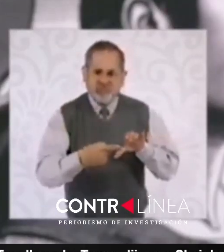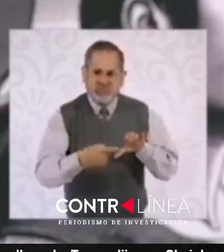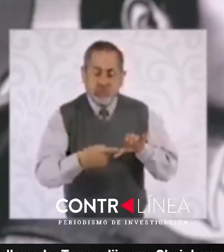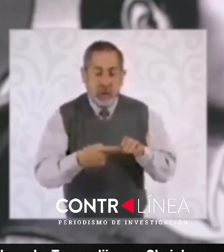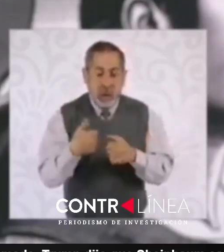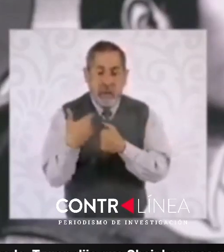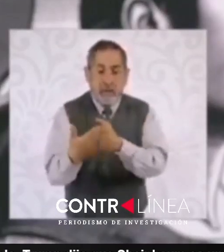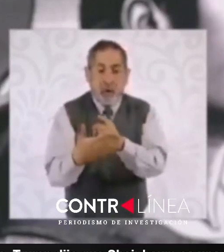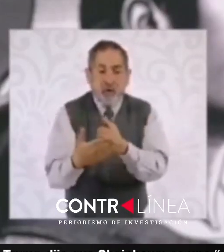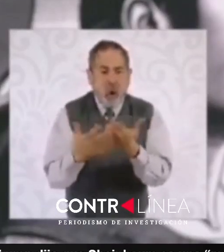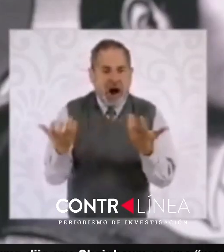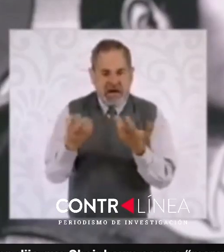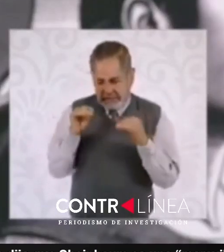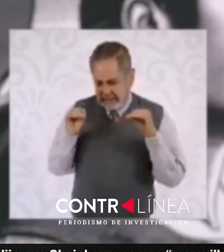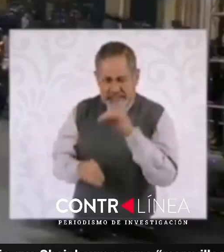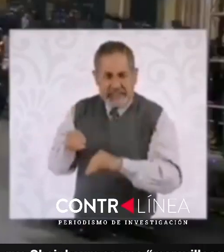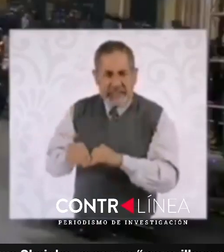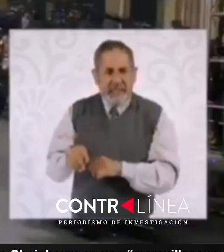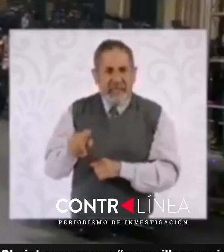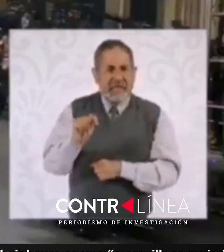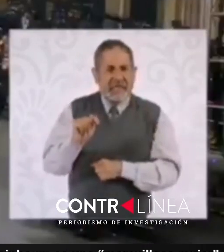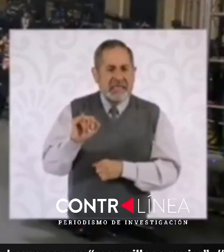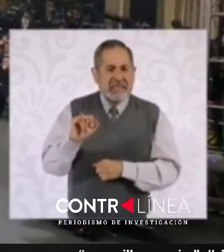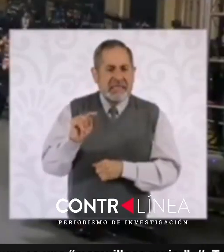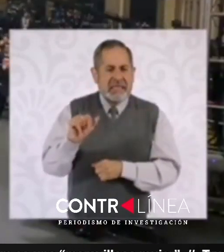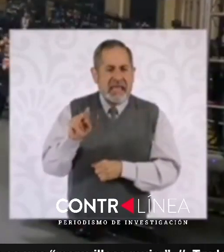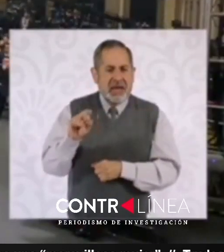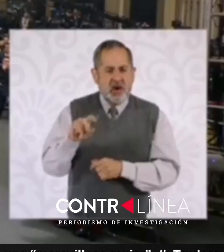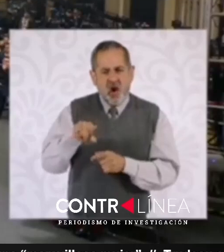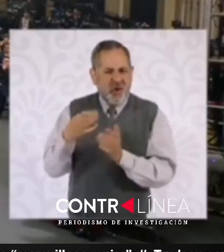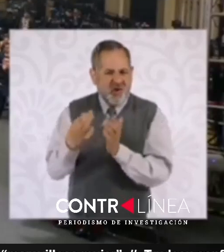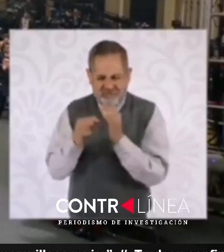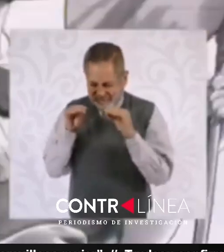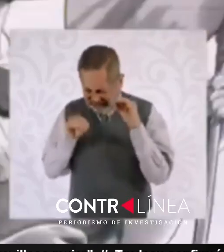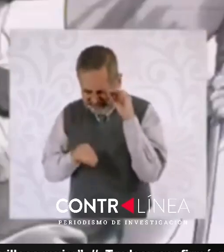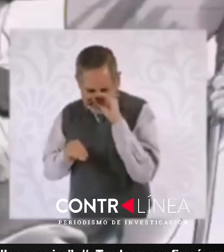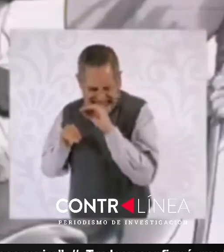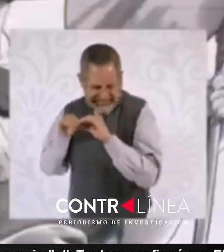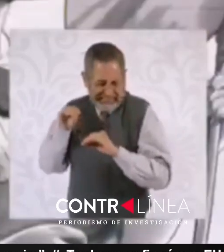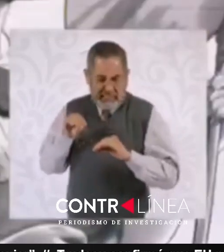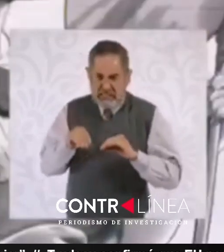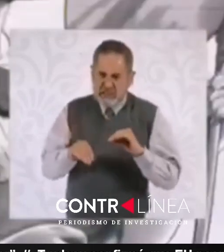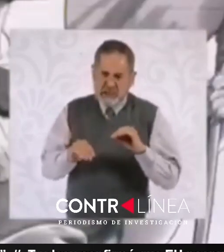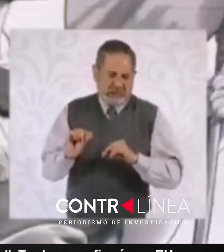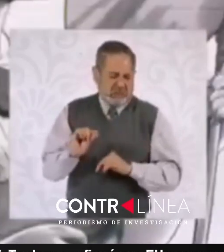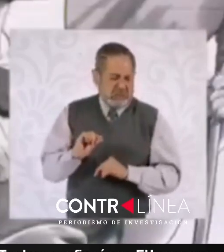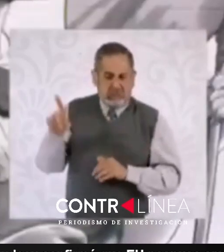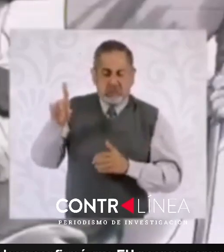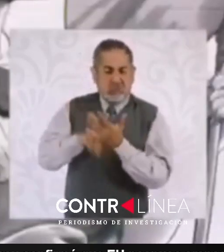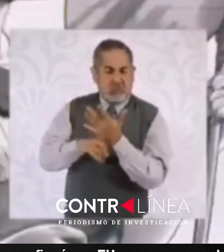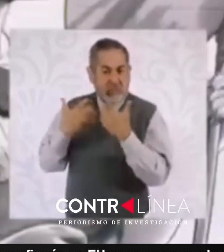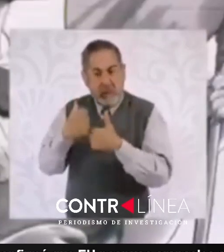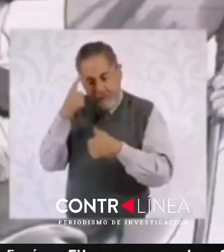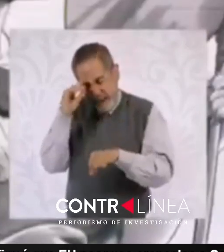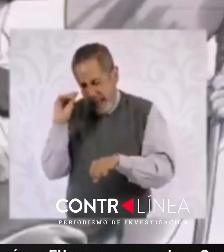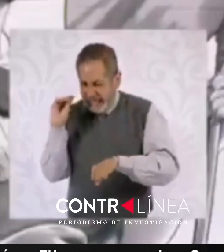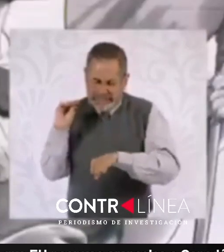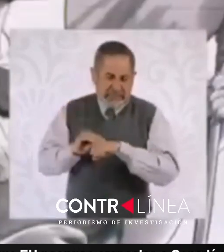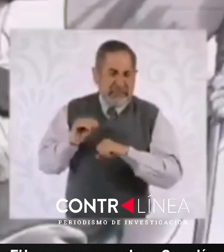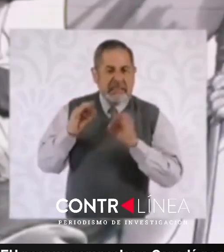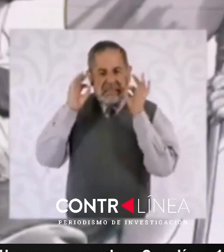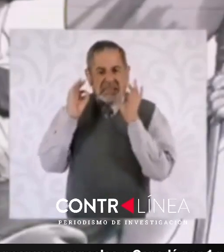otros minerales muy complejos de alta. Necesitas muy altas temperaturas y unas especificaciones tremendas, muy